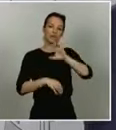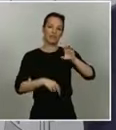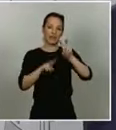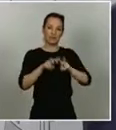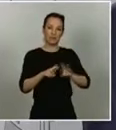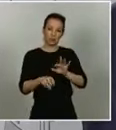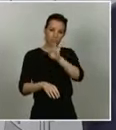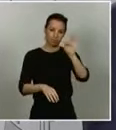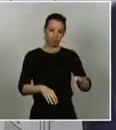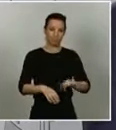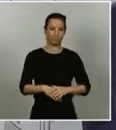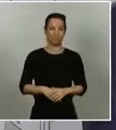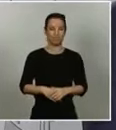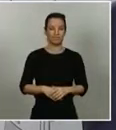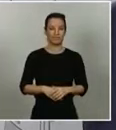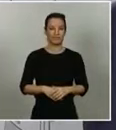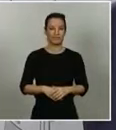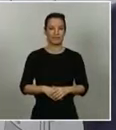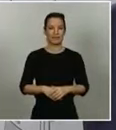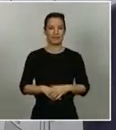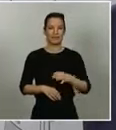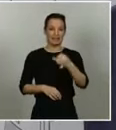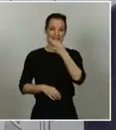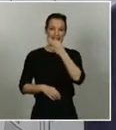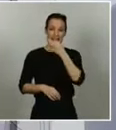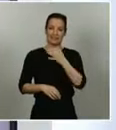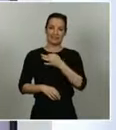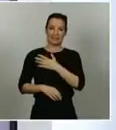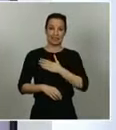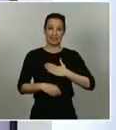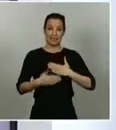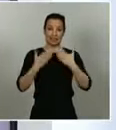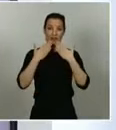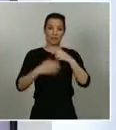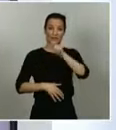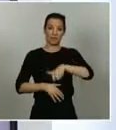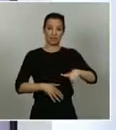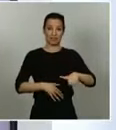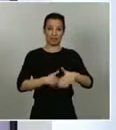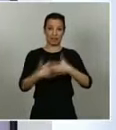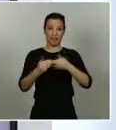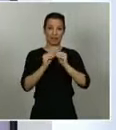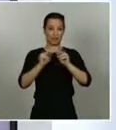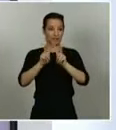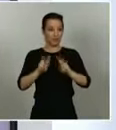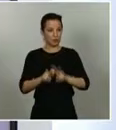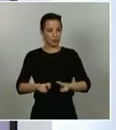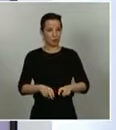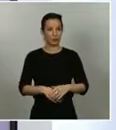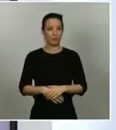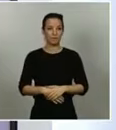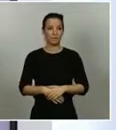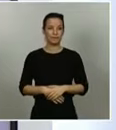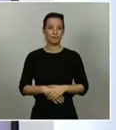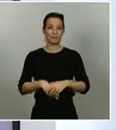buenas tardes. Yo también quiero agradecer a todos los que han hecho este estudio posible, comentar que diseñamos el estudio con